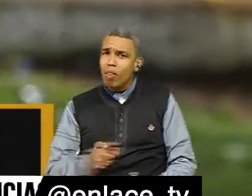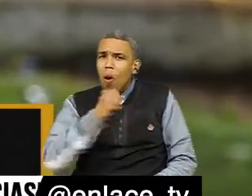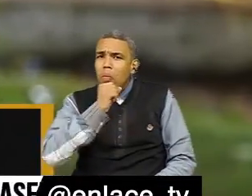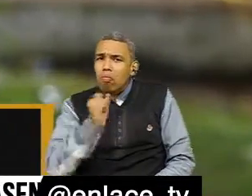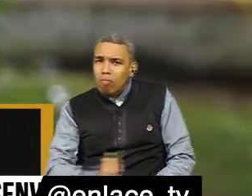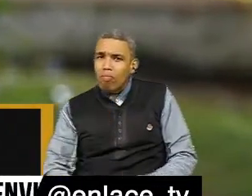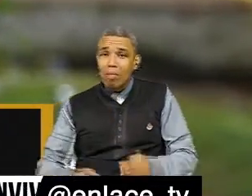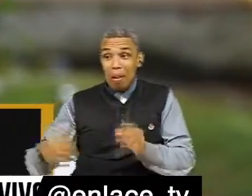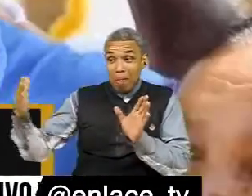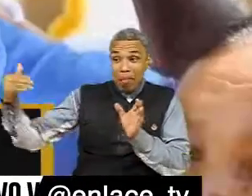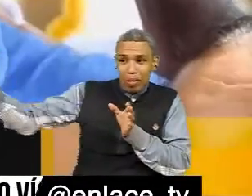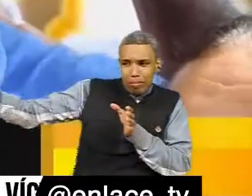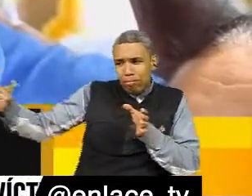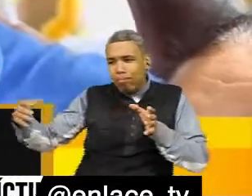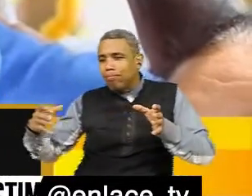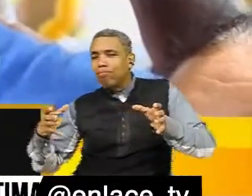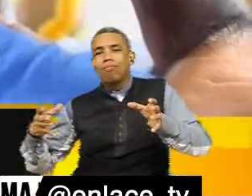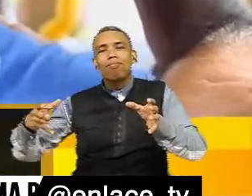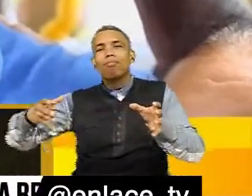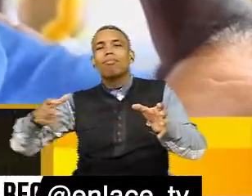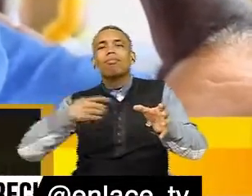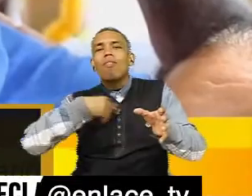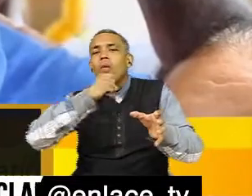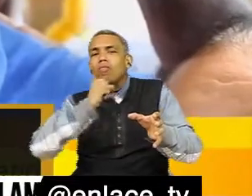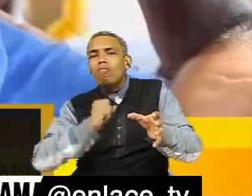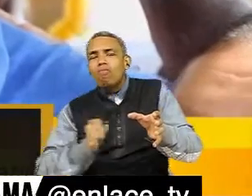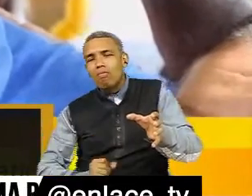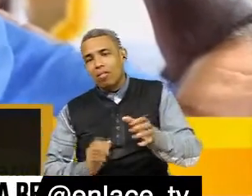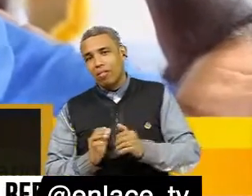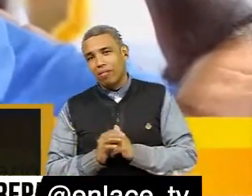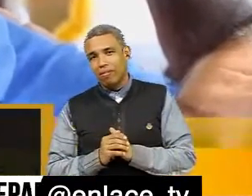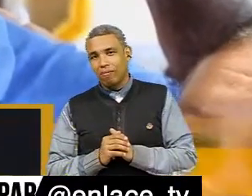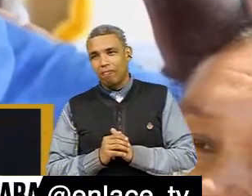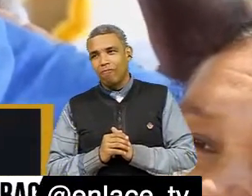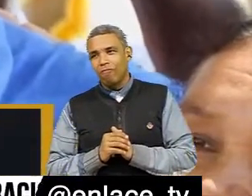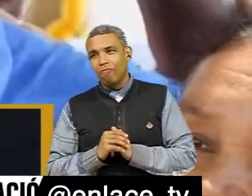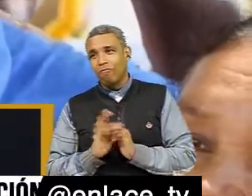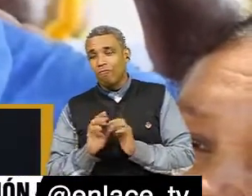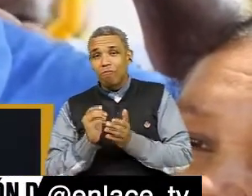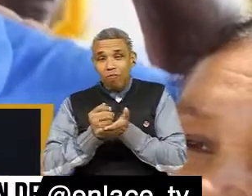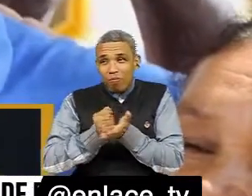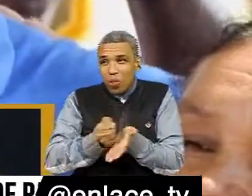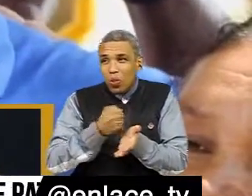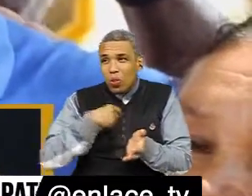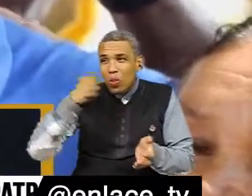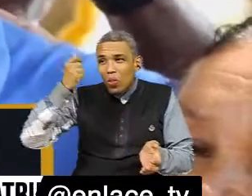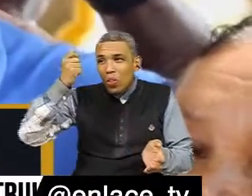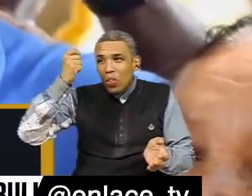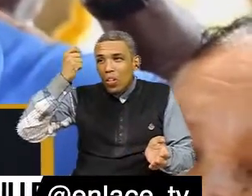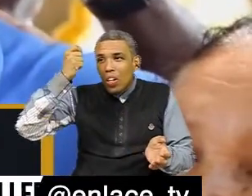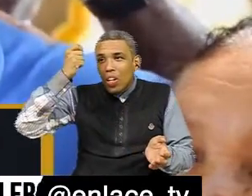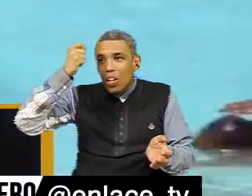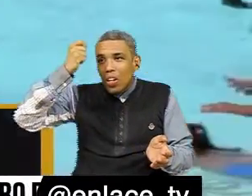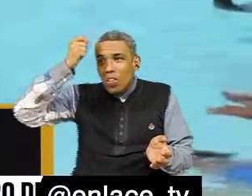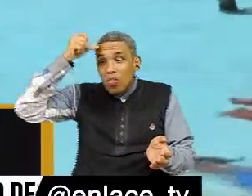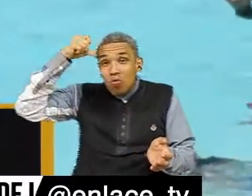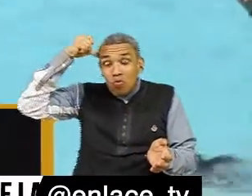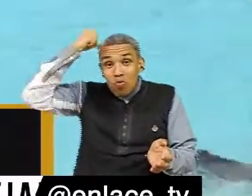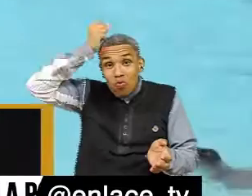encuentro intergeneracional de estos jovencitos con los jovencitos que trabajamos en la ludoteca municipal. También tenemos